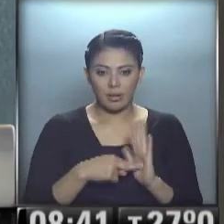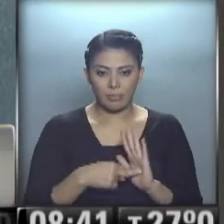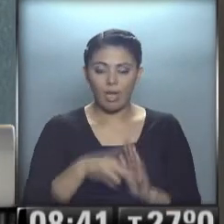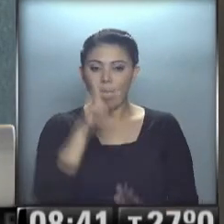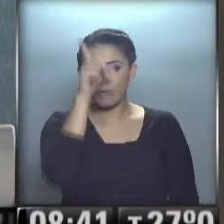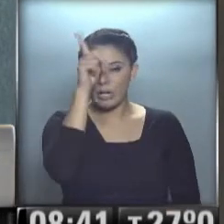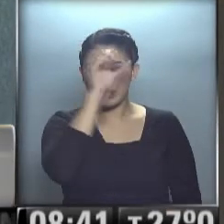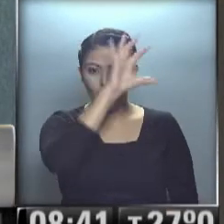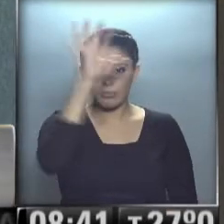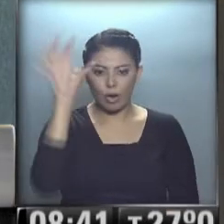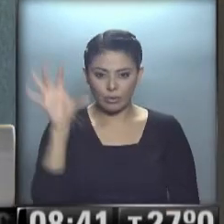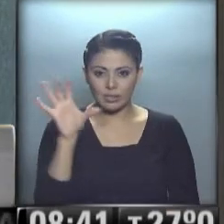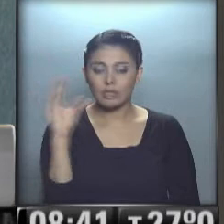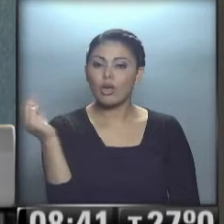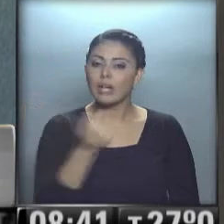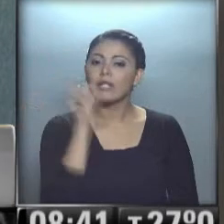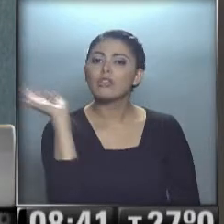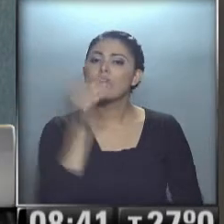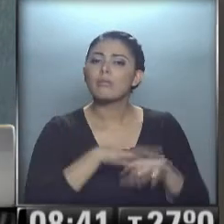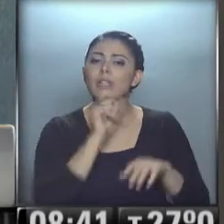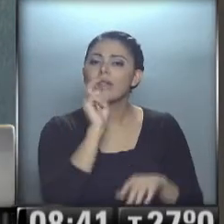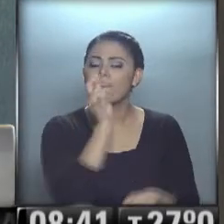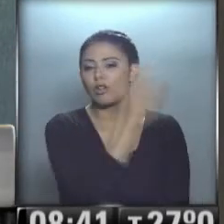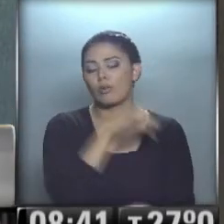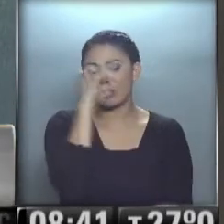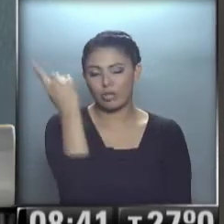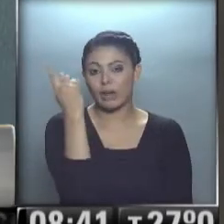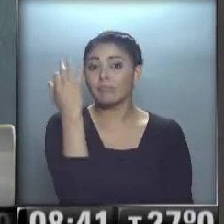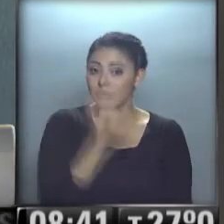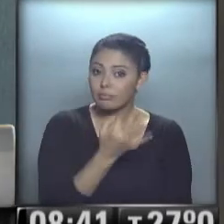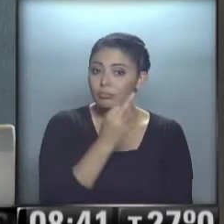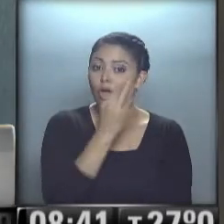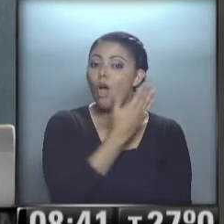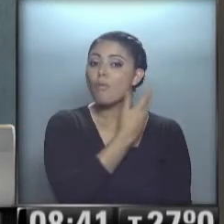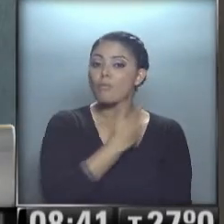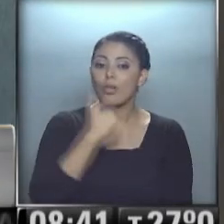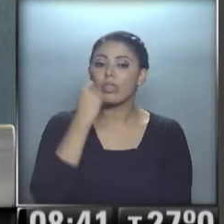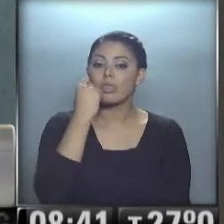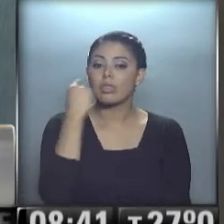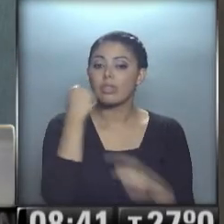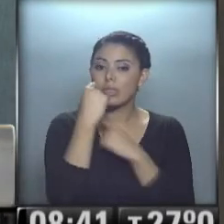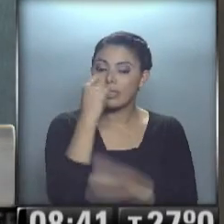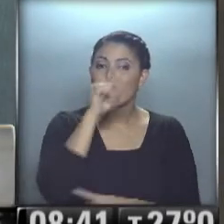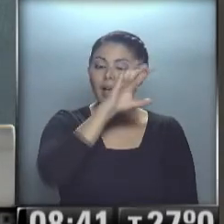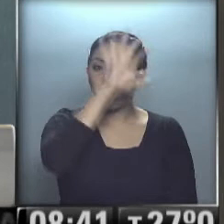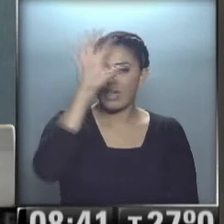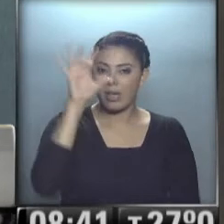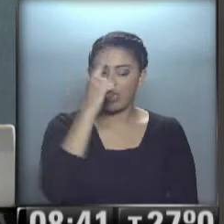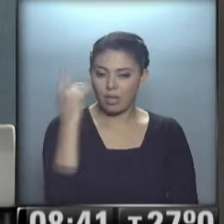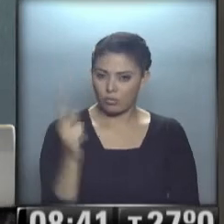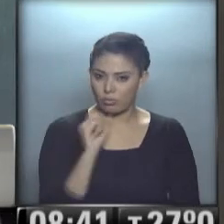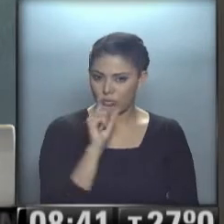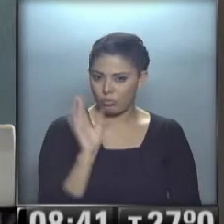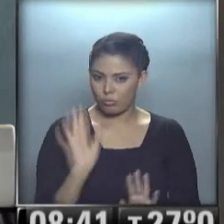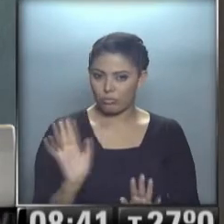policías de las provincias, se pretendió endilgar la responsabilidad al gobierno nacional, cuando en realidad es un poder no delegado, incumbe y compete a cada una de las provincias